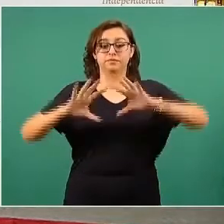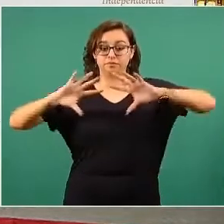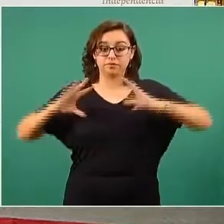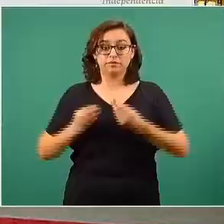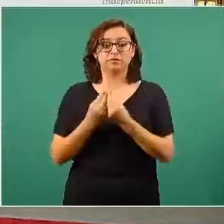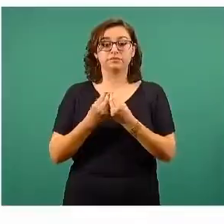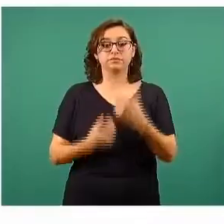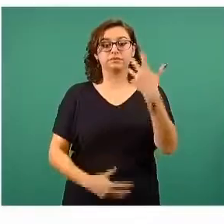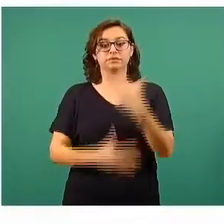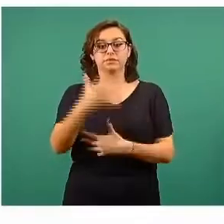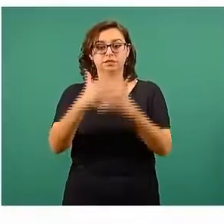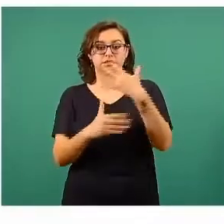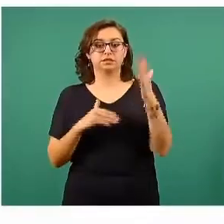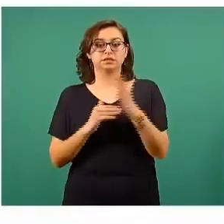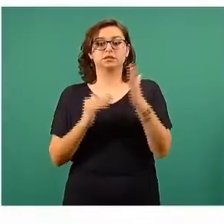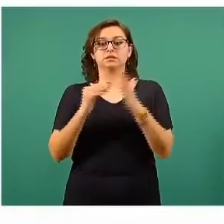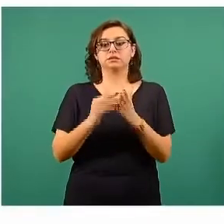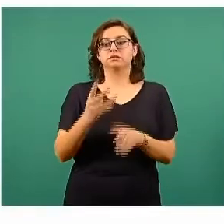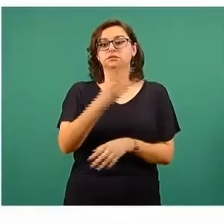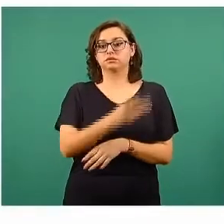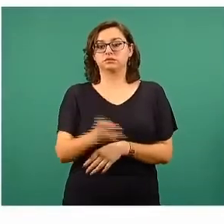de